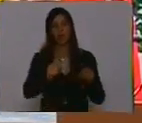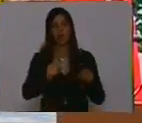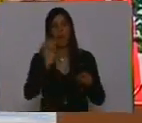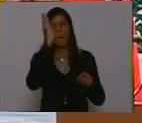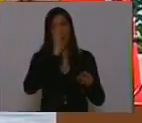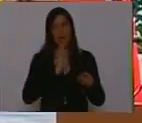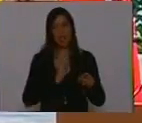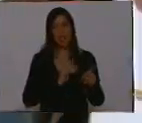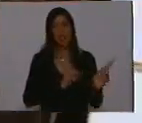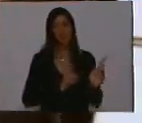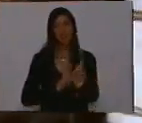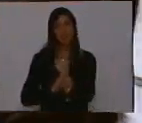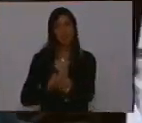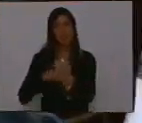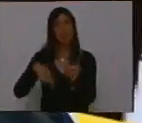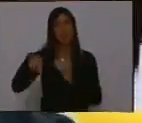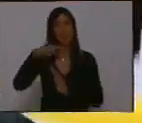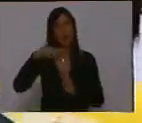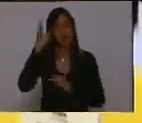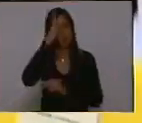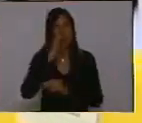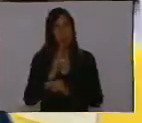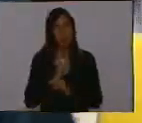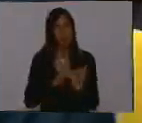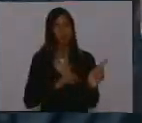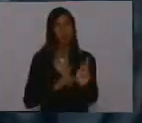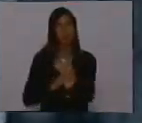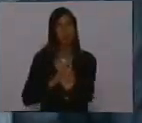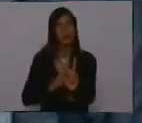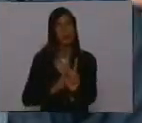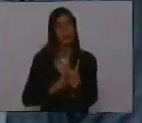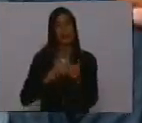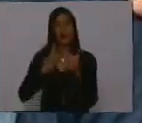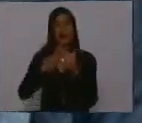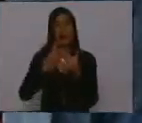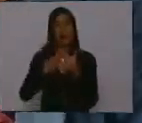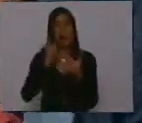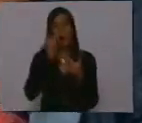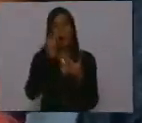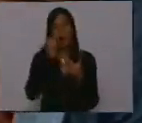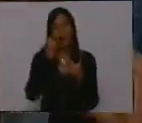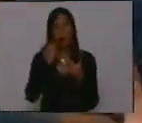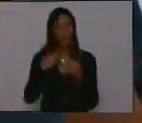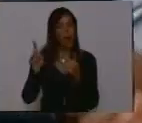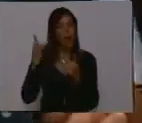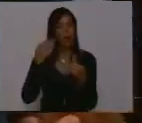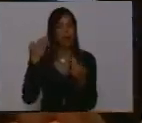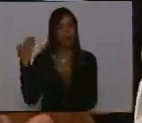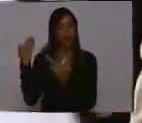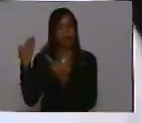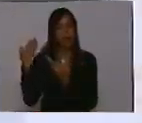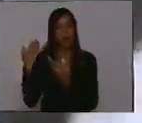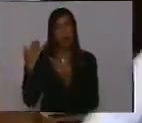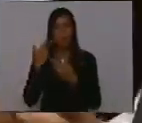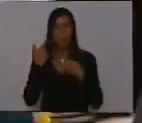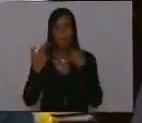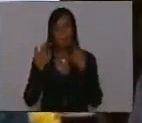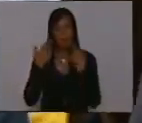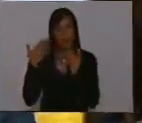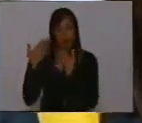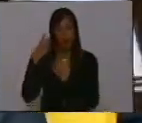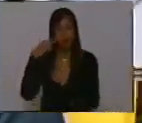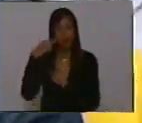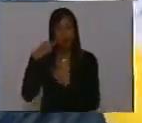Rurales Sin Tierra, que se encuentra aquí, de la juventud. Compañero Sandino Calvalo Neri, representante del